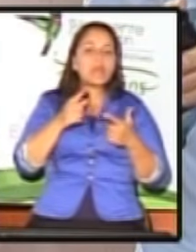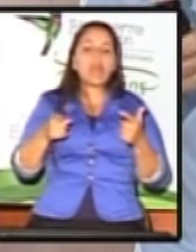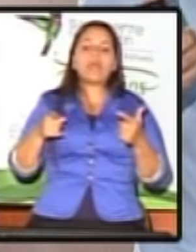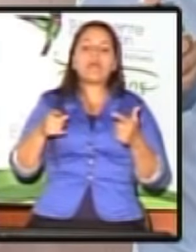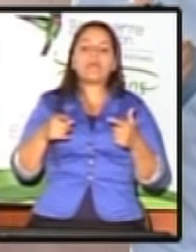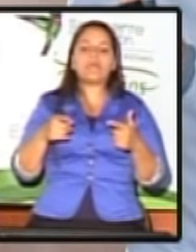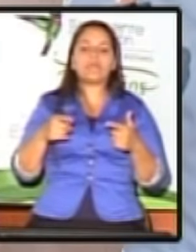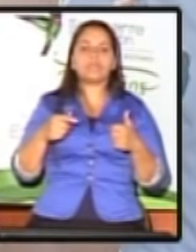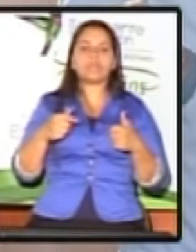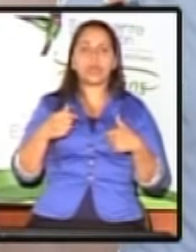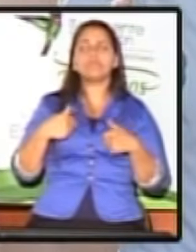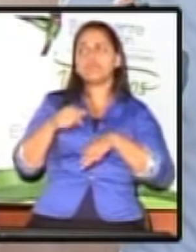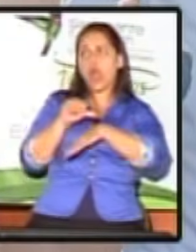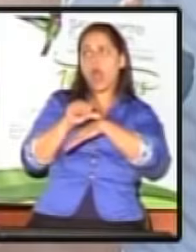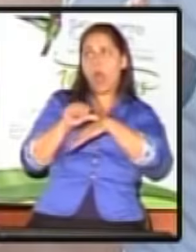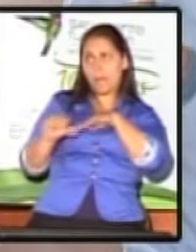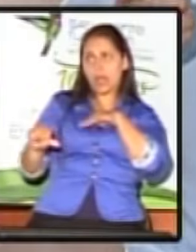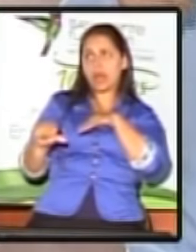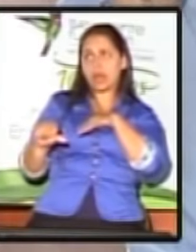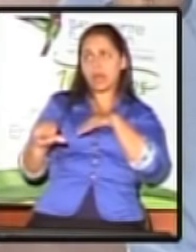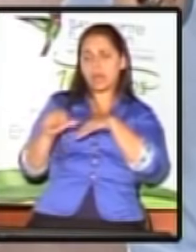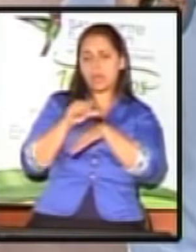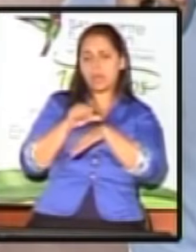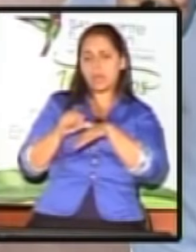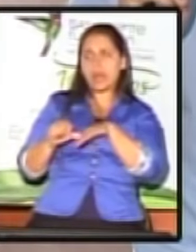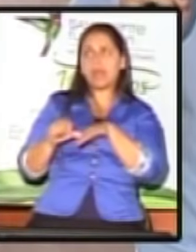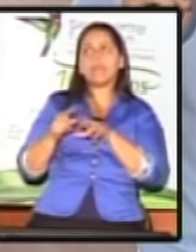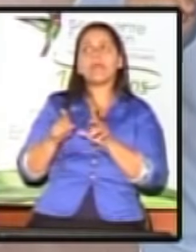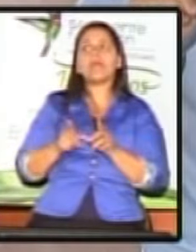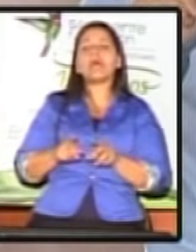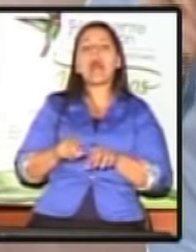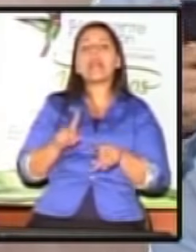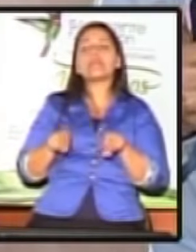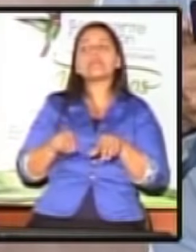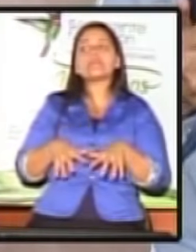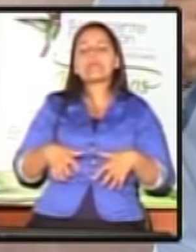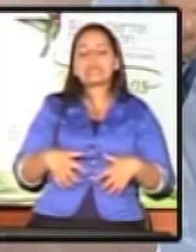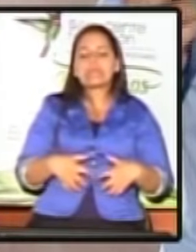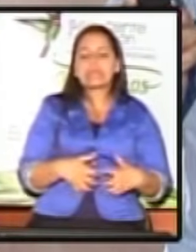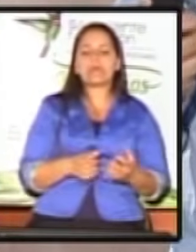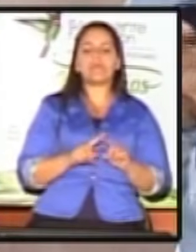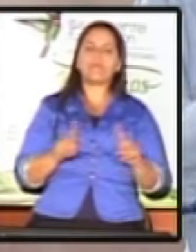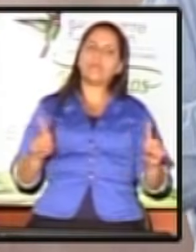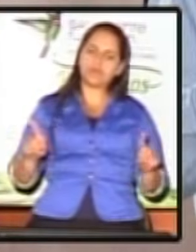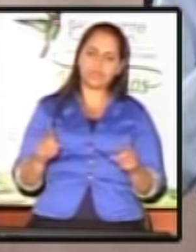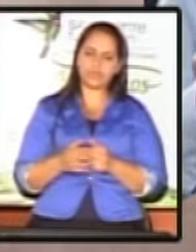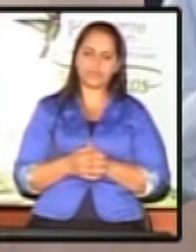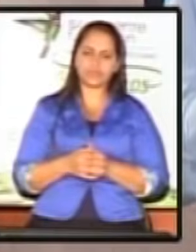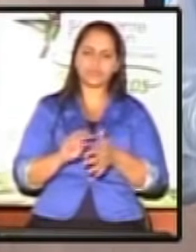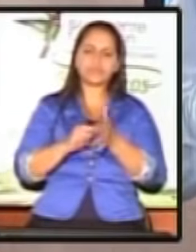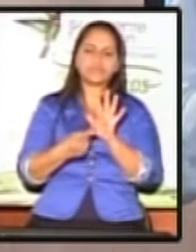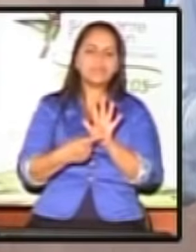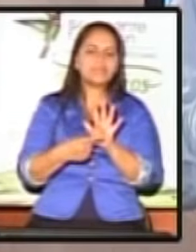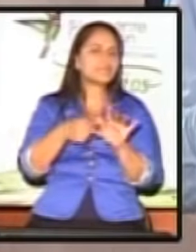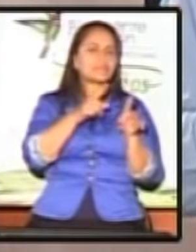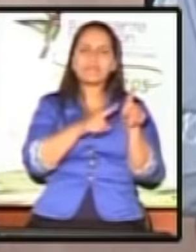dice, a mí me operaron de ese mal, pero le quedaron paticas. Y eso es parte de desmitificar